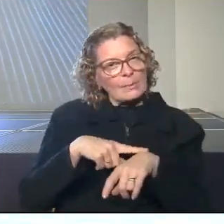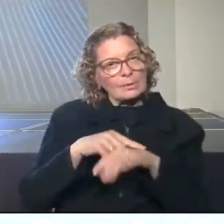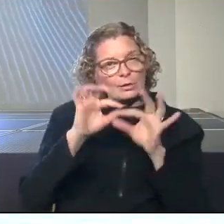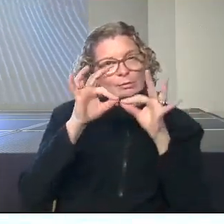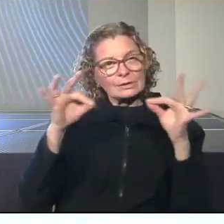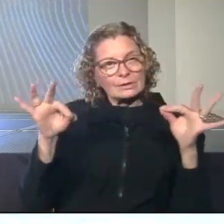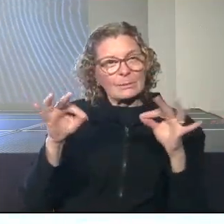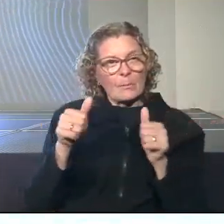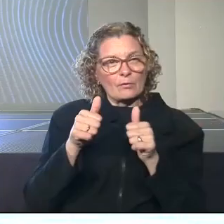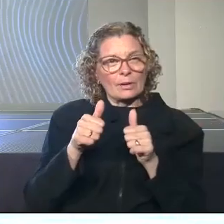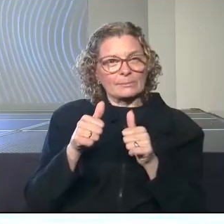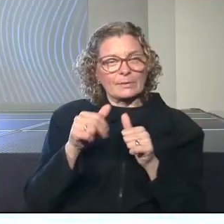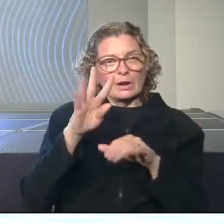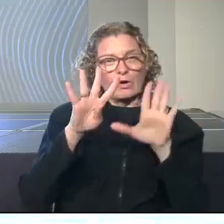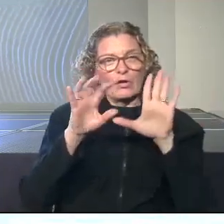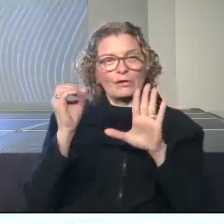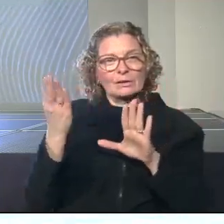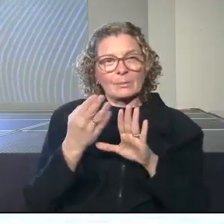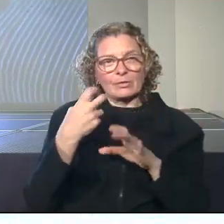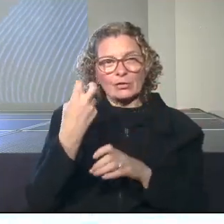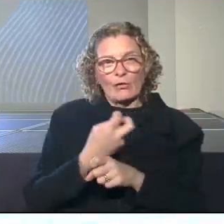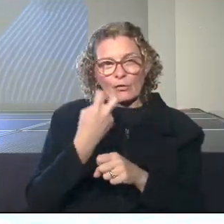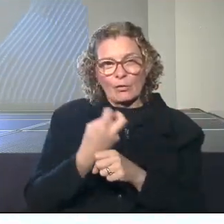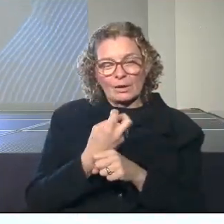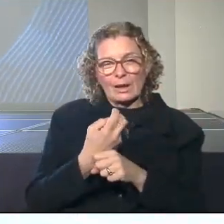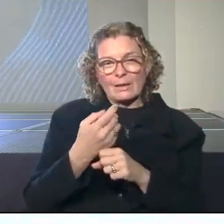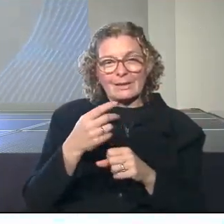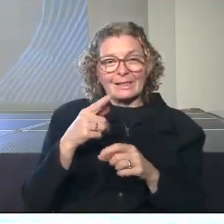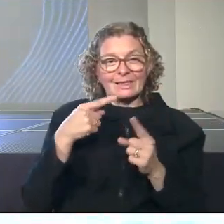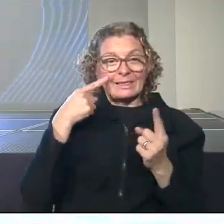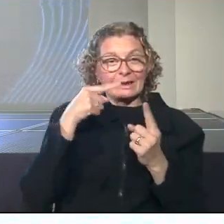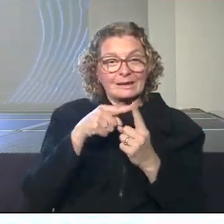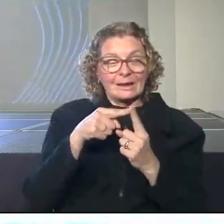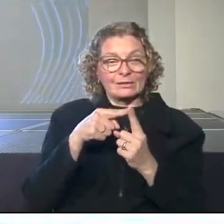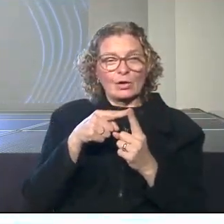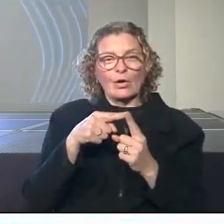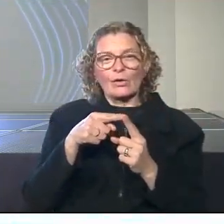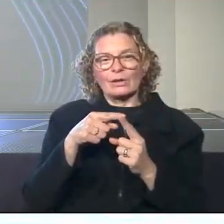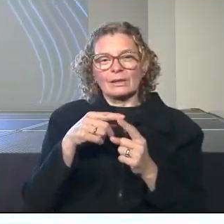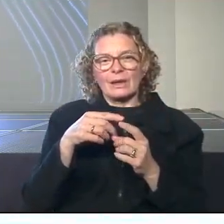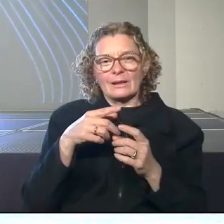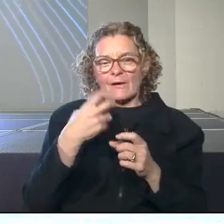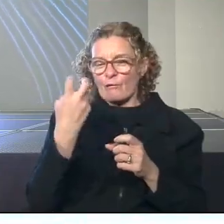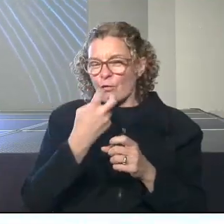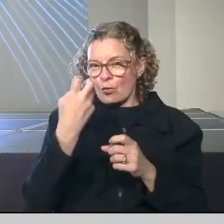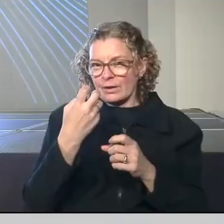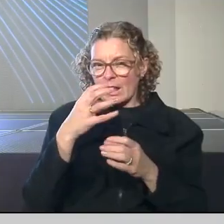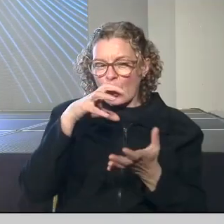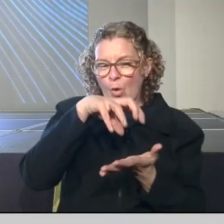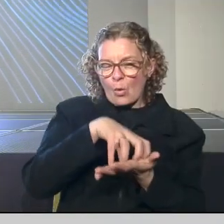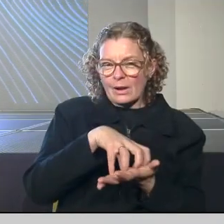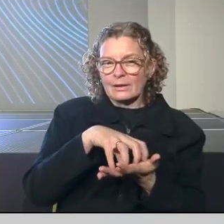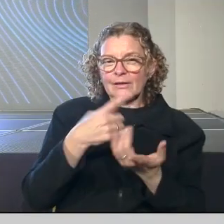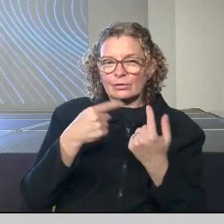bien. El 90% de las búsquedas suceden directamente desde el search, o sea, desde el motor de búsqueda del sitio. Por eso